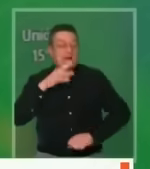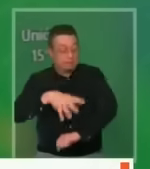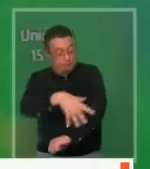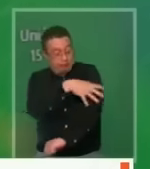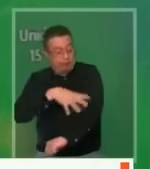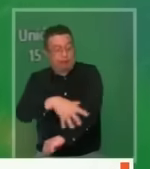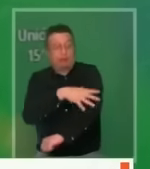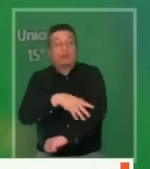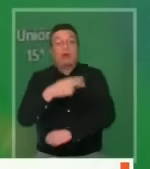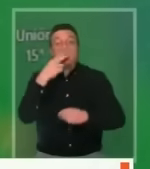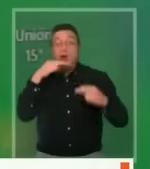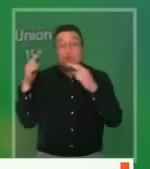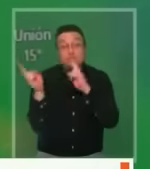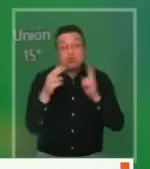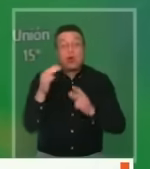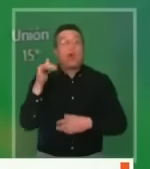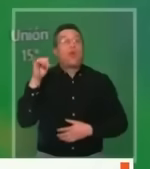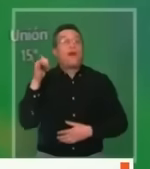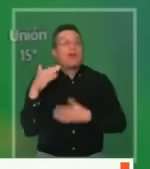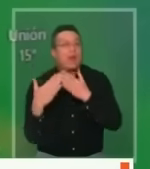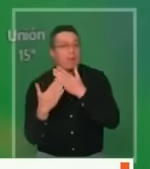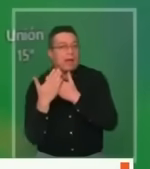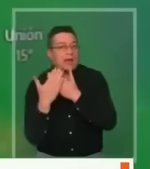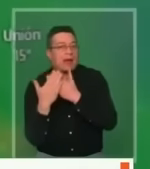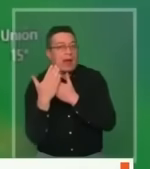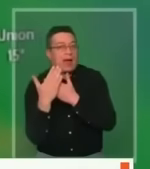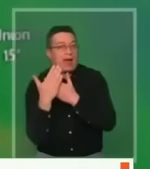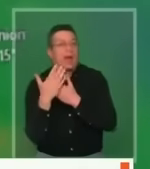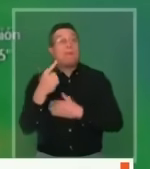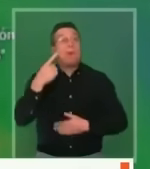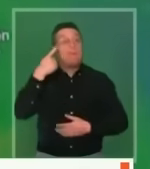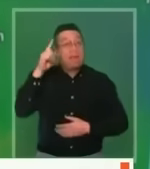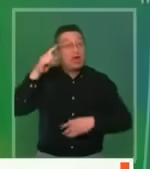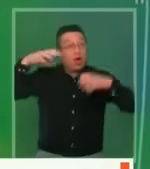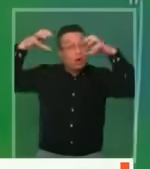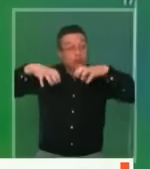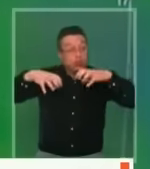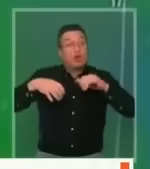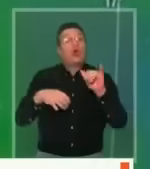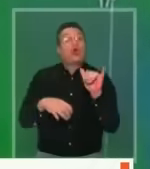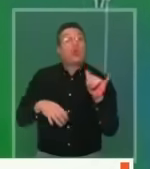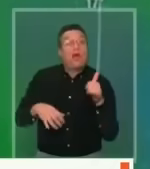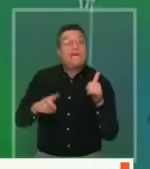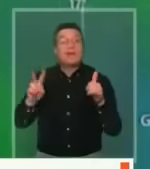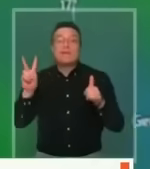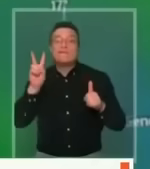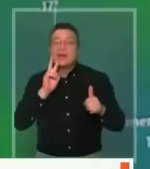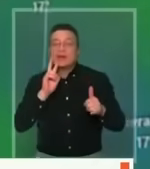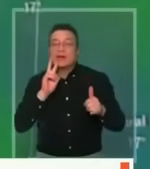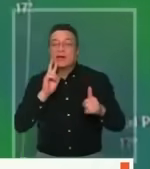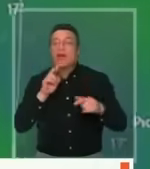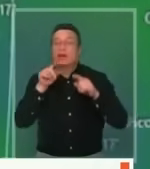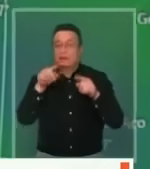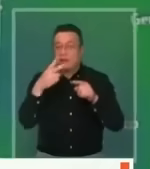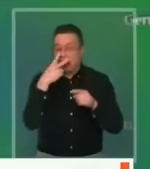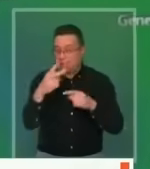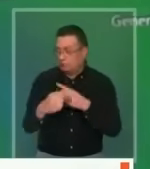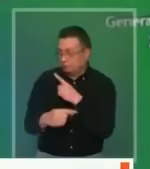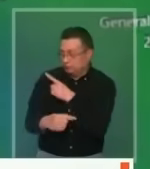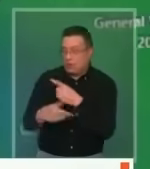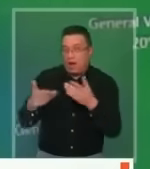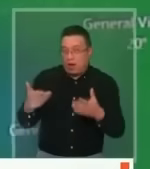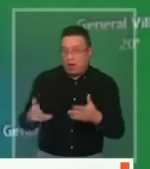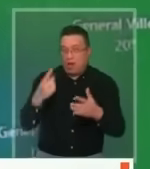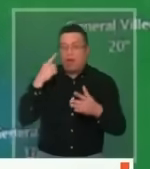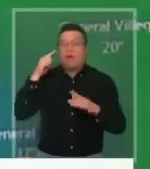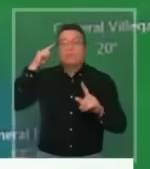viento es principalmente el jueves en la madrugada, pero las precipitaciones son tanto el jueves como el viernes, que es justamente la imagen que vamos a revisar ahora, la